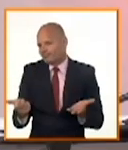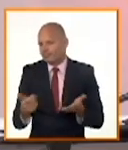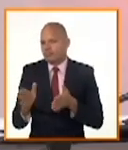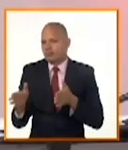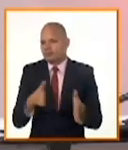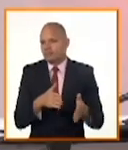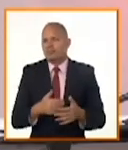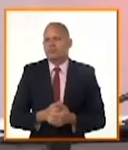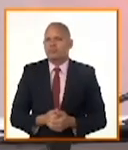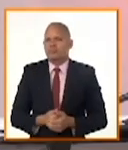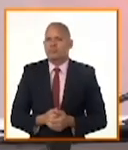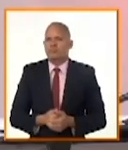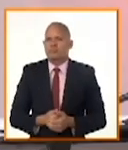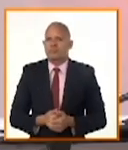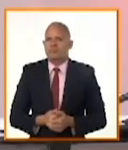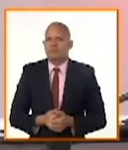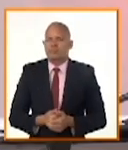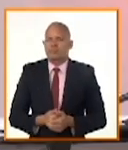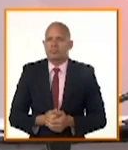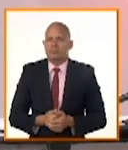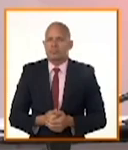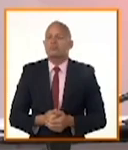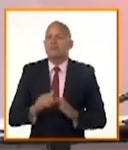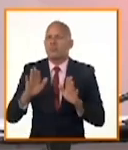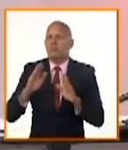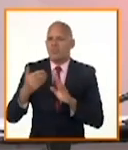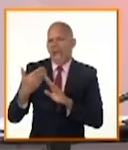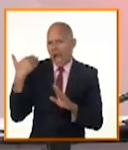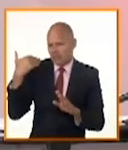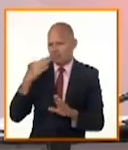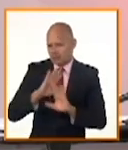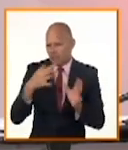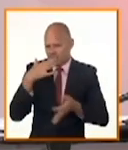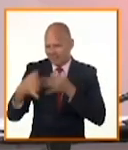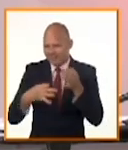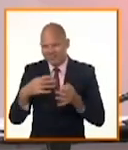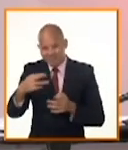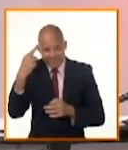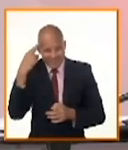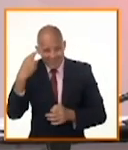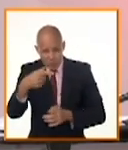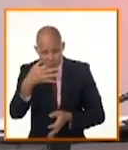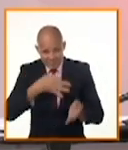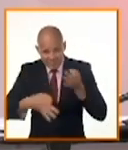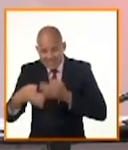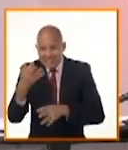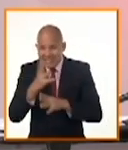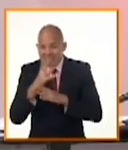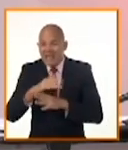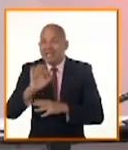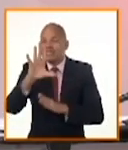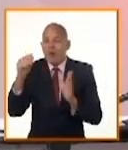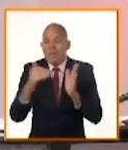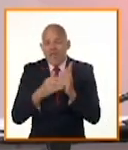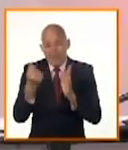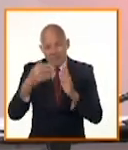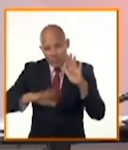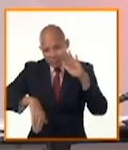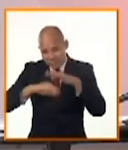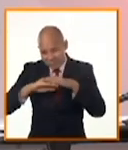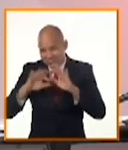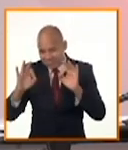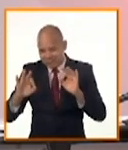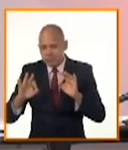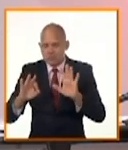de lo del tema de los cinco mil pesos y y había estaba viendo una opinión de de una persona no que me gustaría